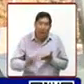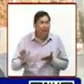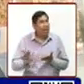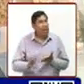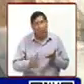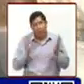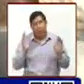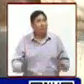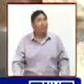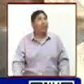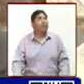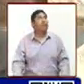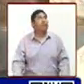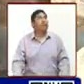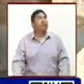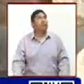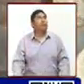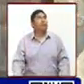más que todo, ¿no?